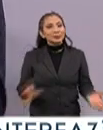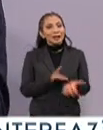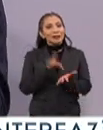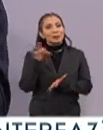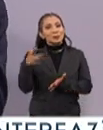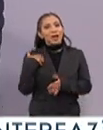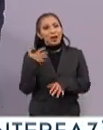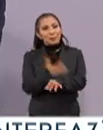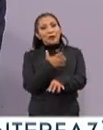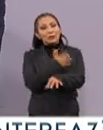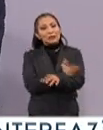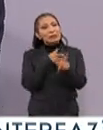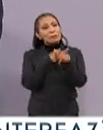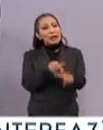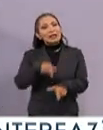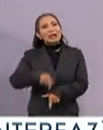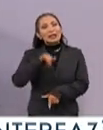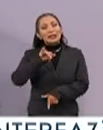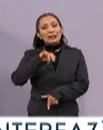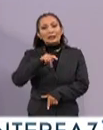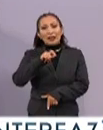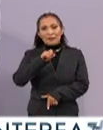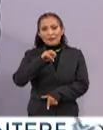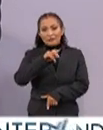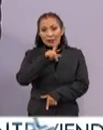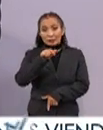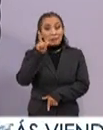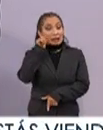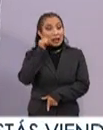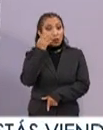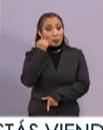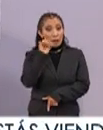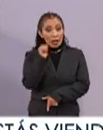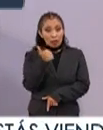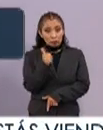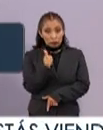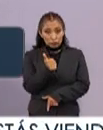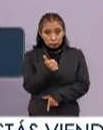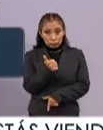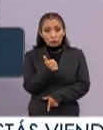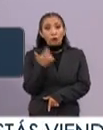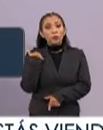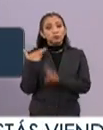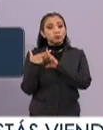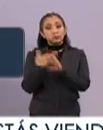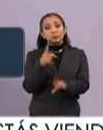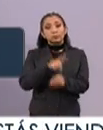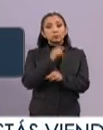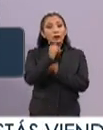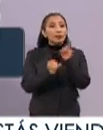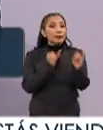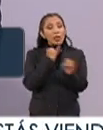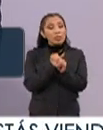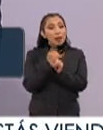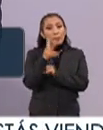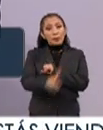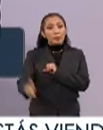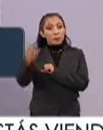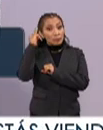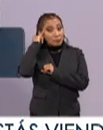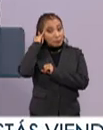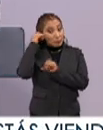Gracias por acompañarnos. Seguimos en Interfaz. Mañana, 9 de agosto, se conmemora el Día Internacional de los